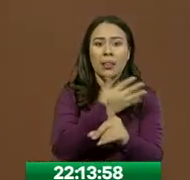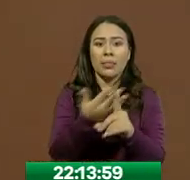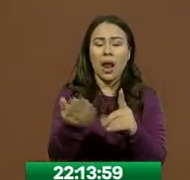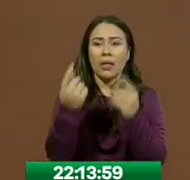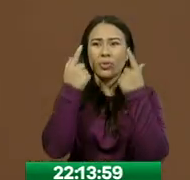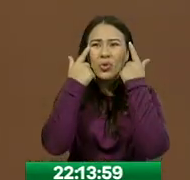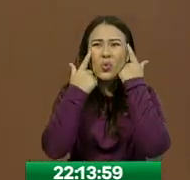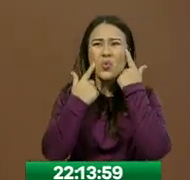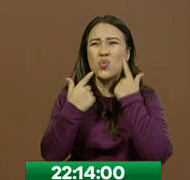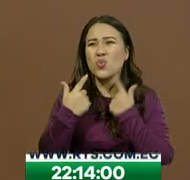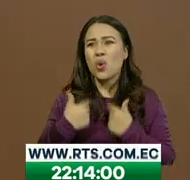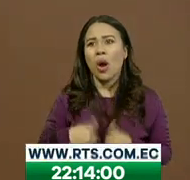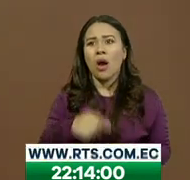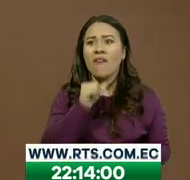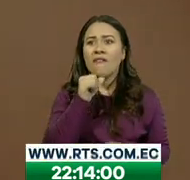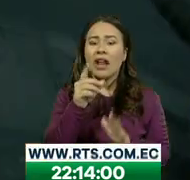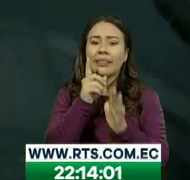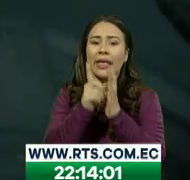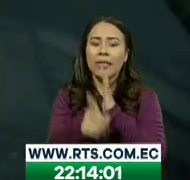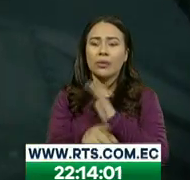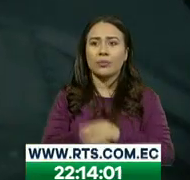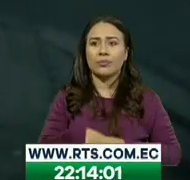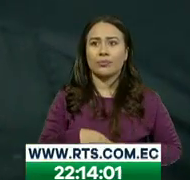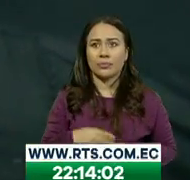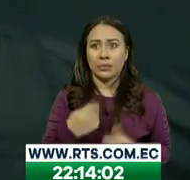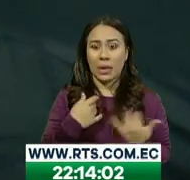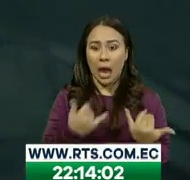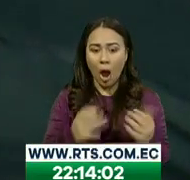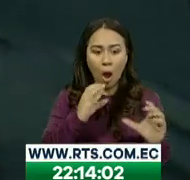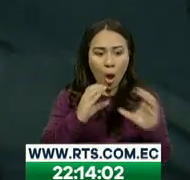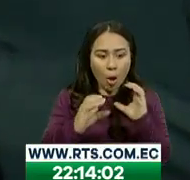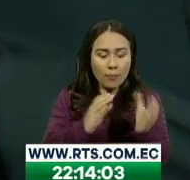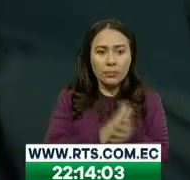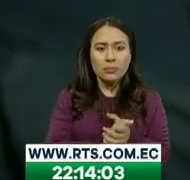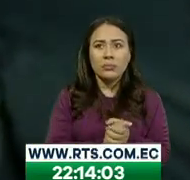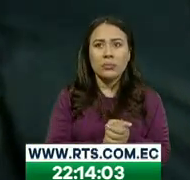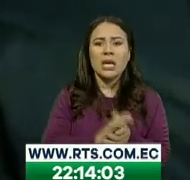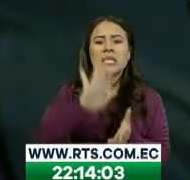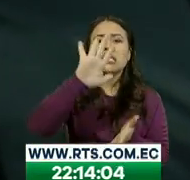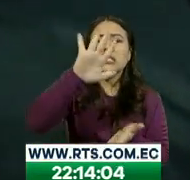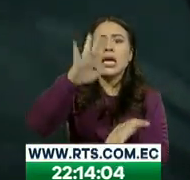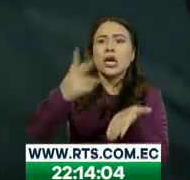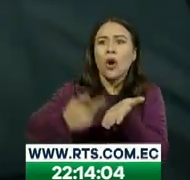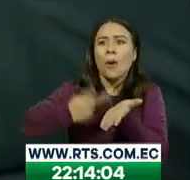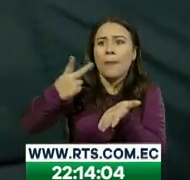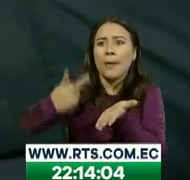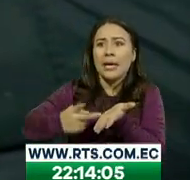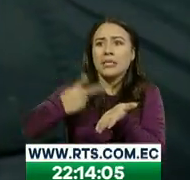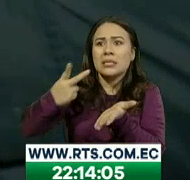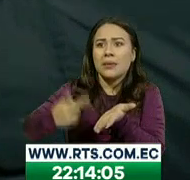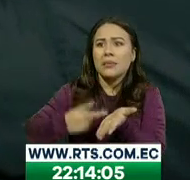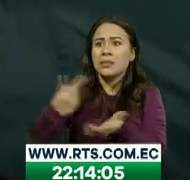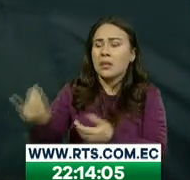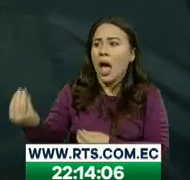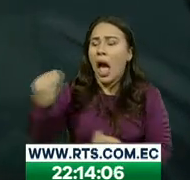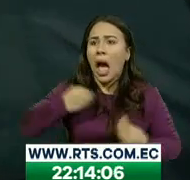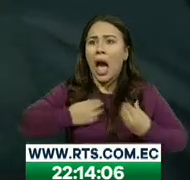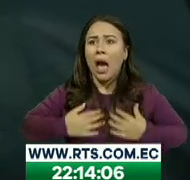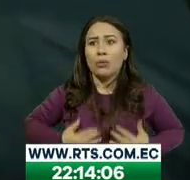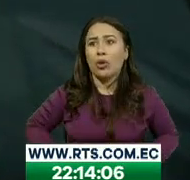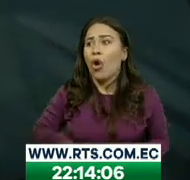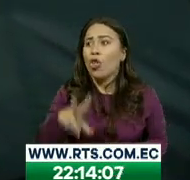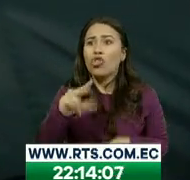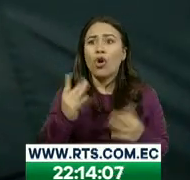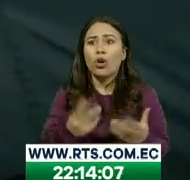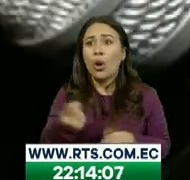objeto. Por ello, no denunció el hecho. Y ya conversando, dice, mamita, como unas 5 veces, dice. Y me dice, mamita, es que yo no quería que